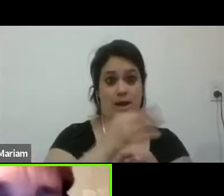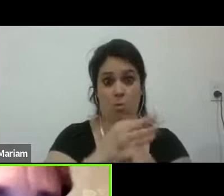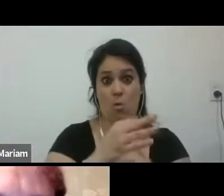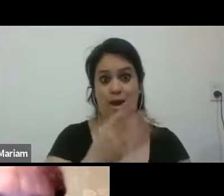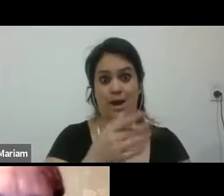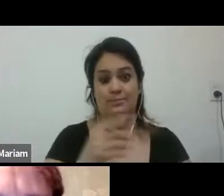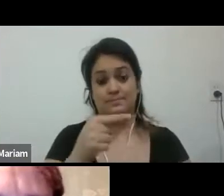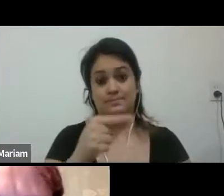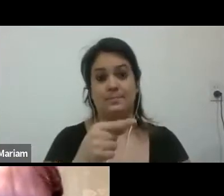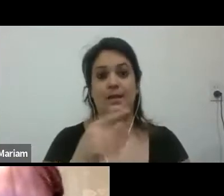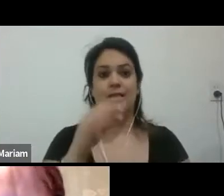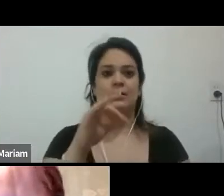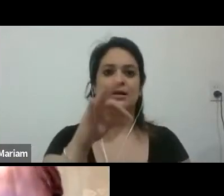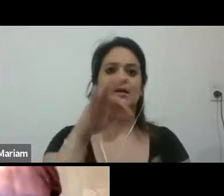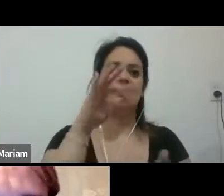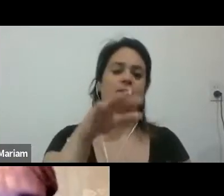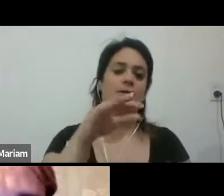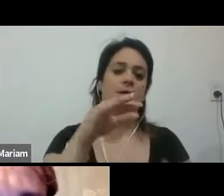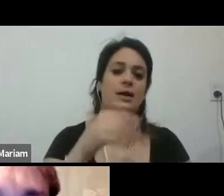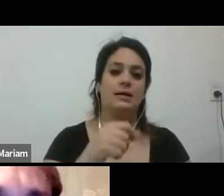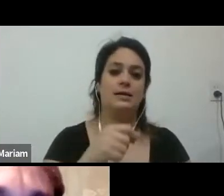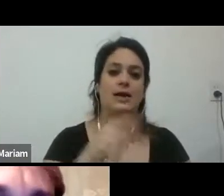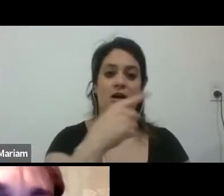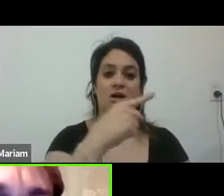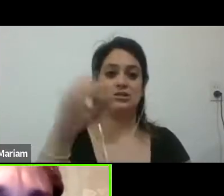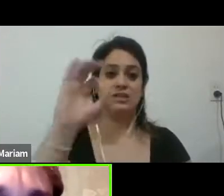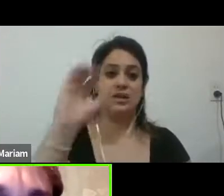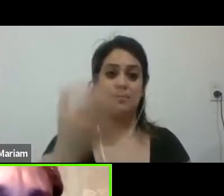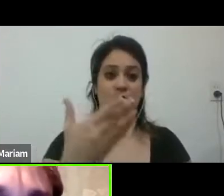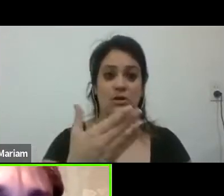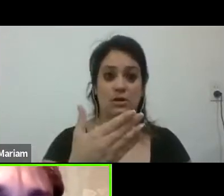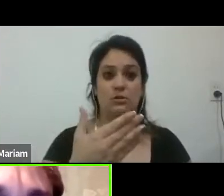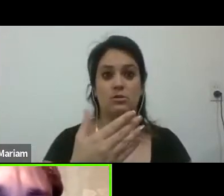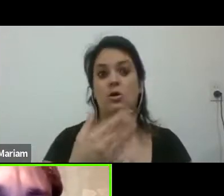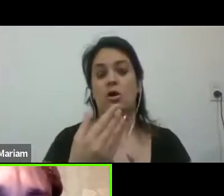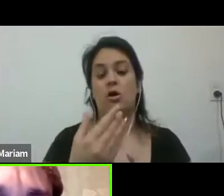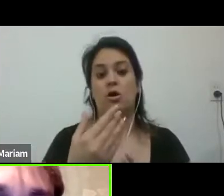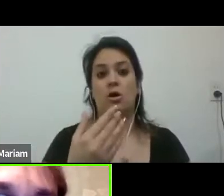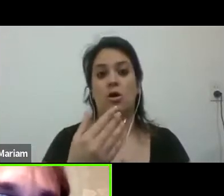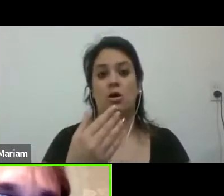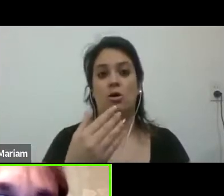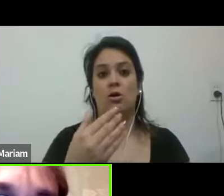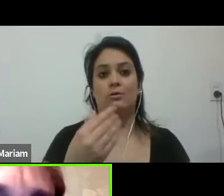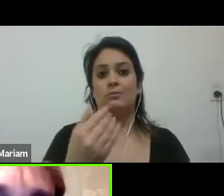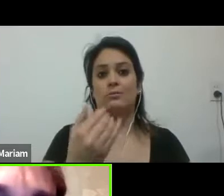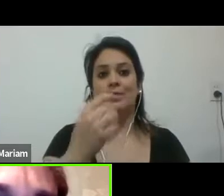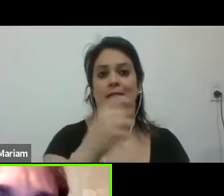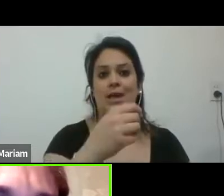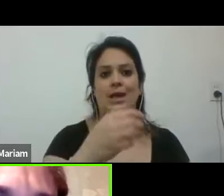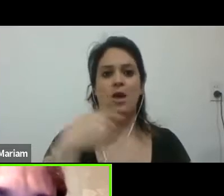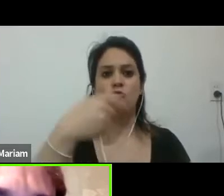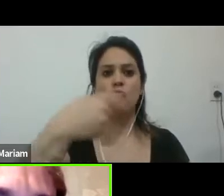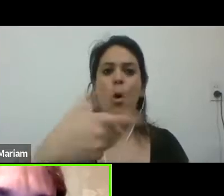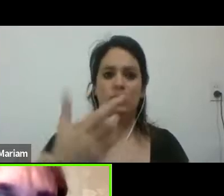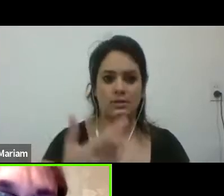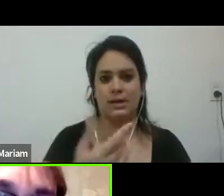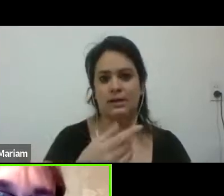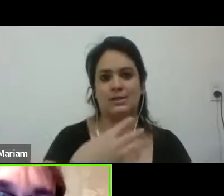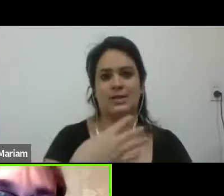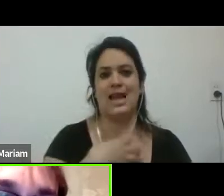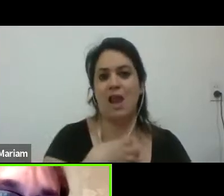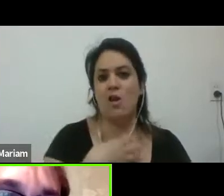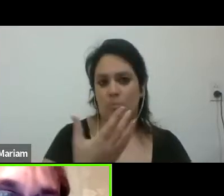sostiene el 100 por ciento a través de la cuota del alumno no no tenemos un sistema de becas